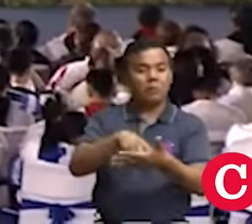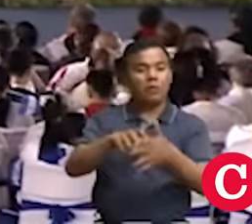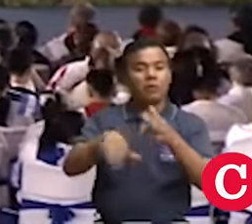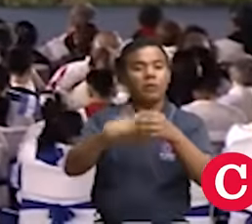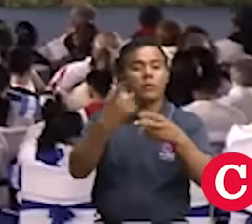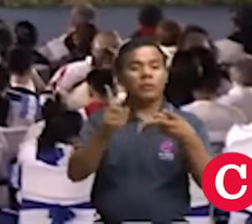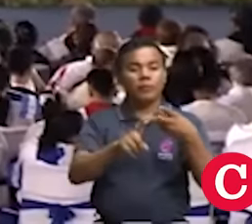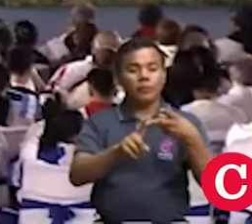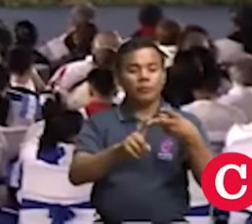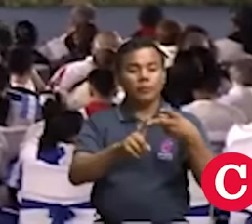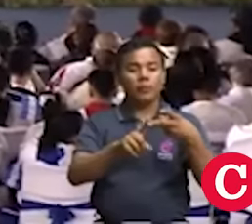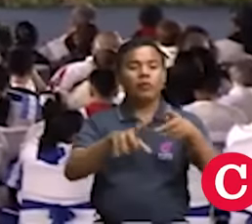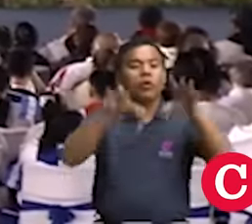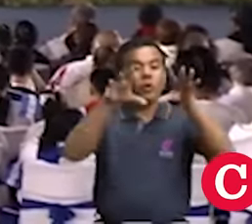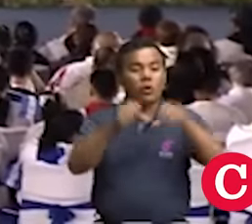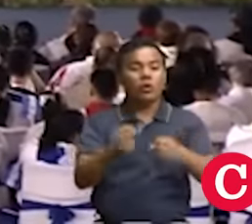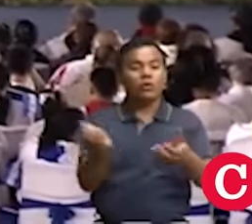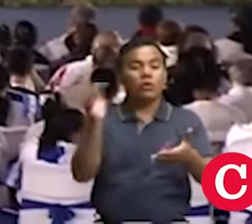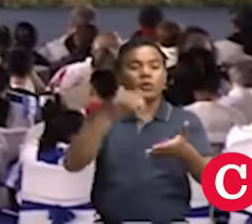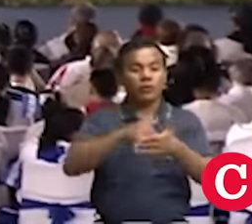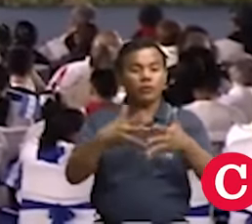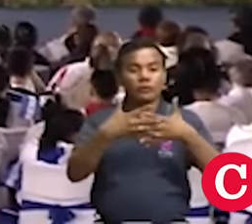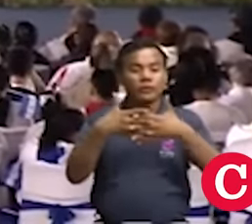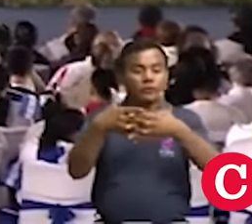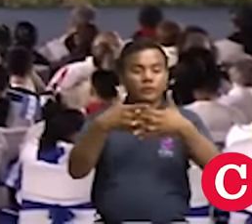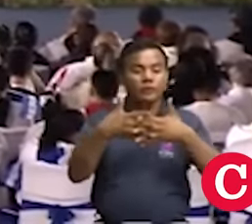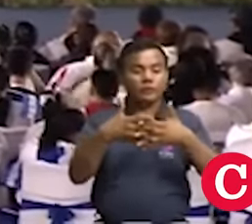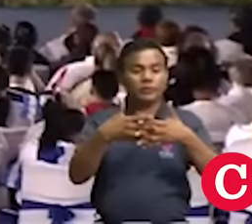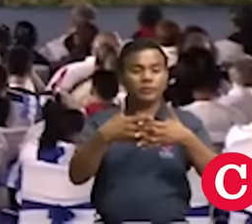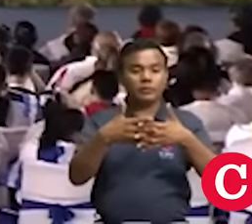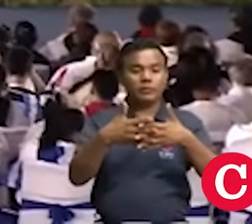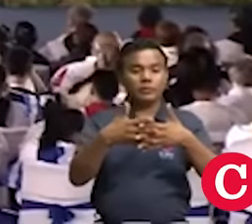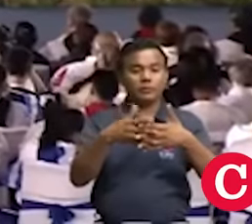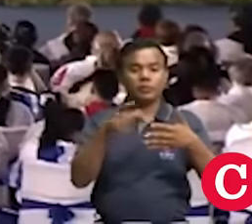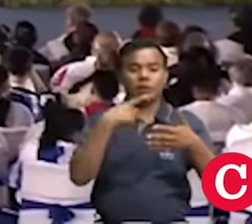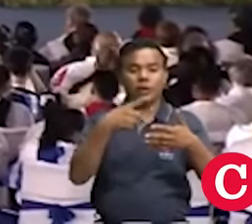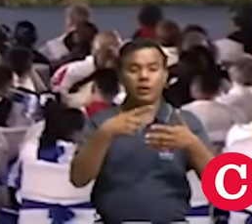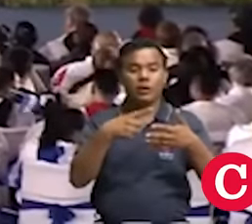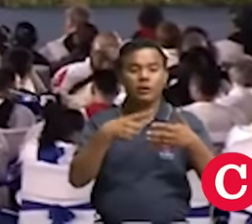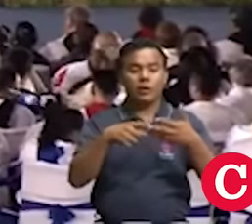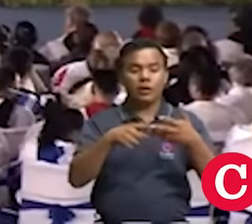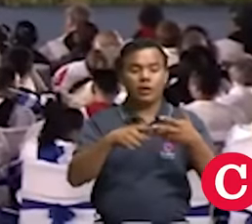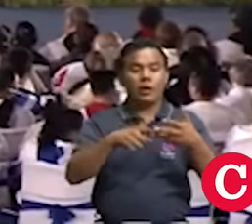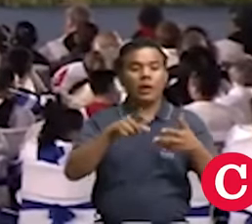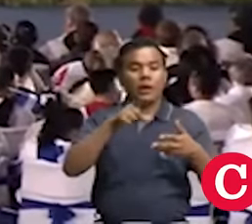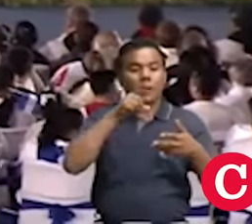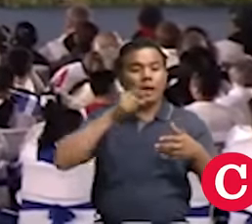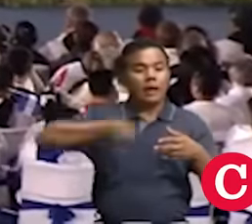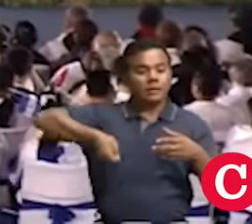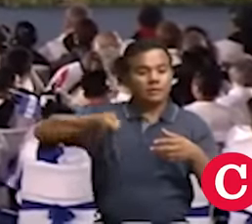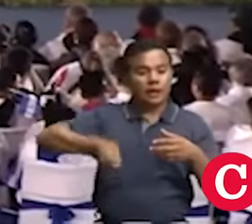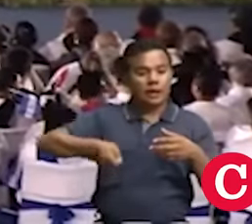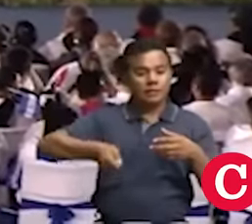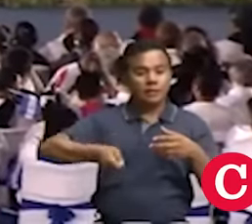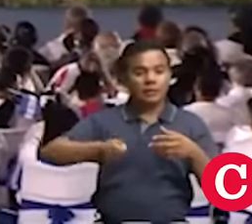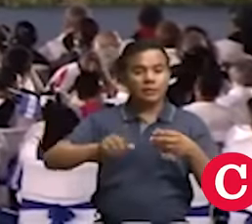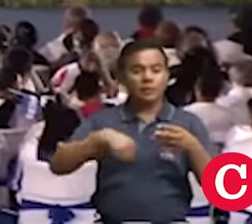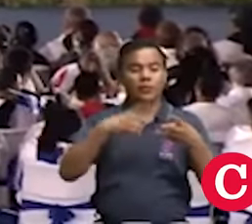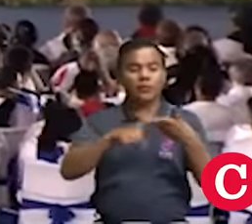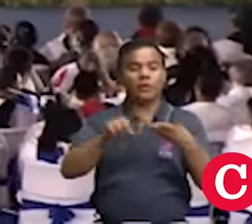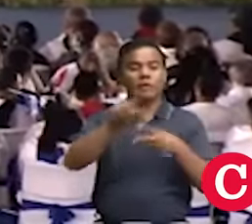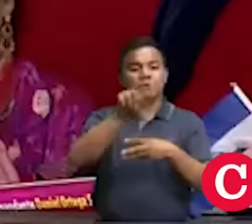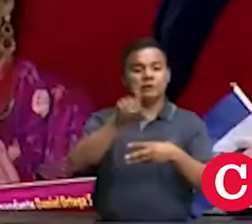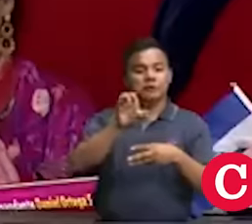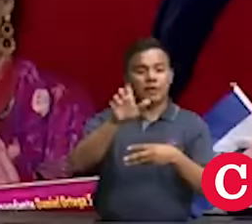ha hecho un negocio millonario con la migración irregular a través de Managua, donde aterrizan vuelos chárter procedentes de Cuba, Haití y países